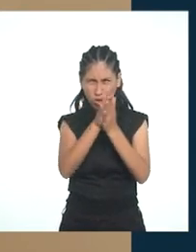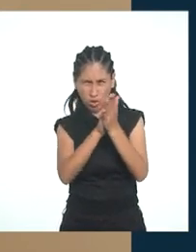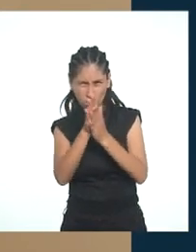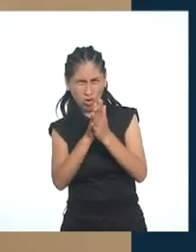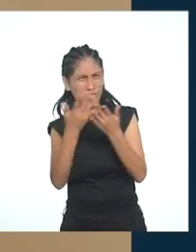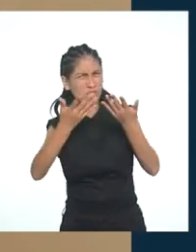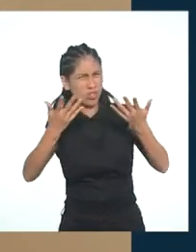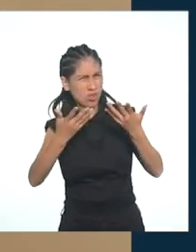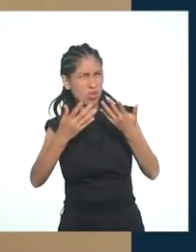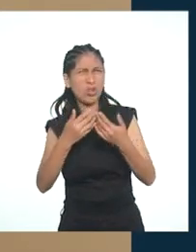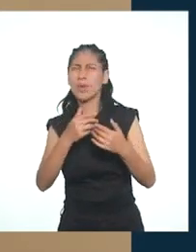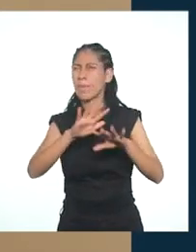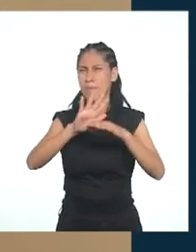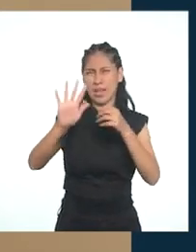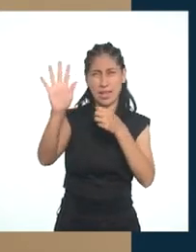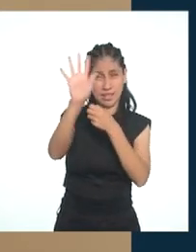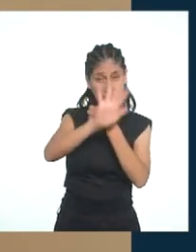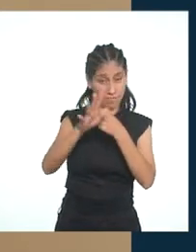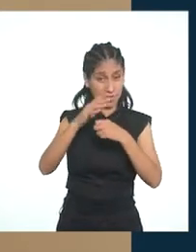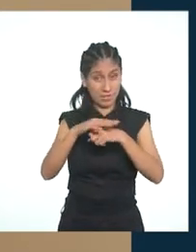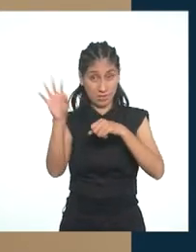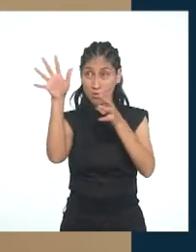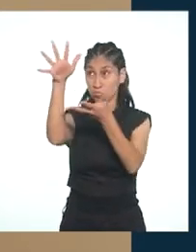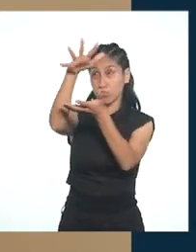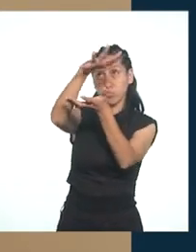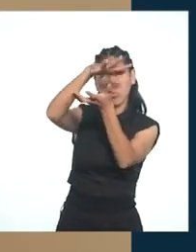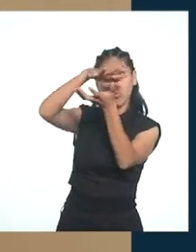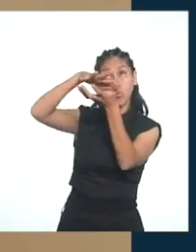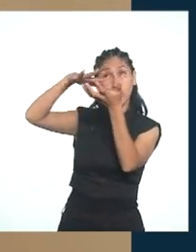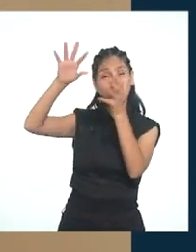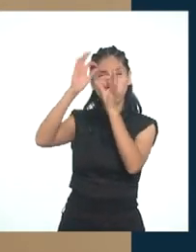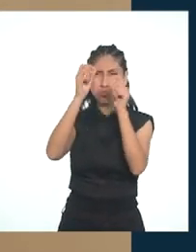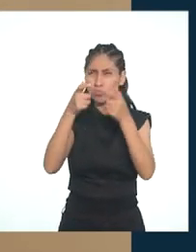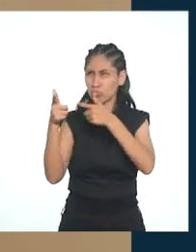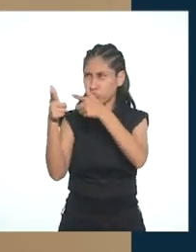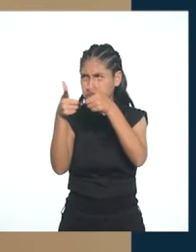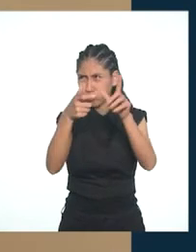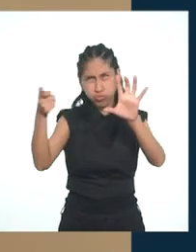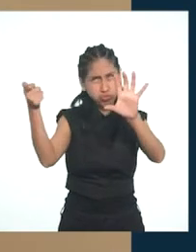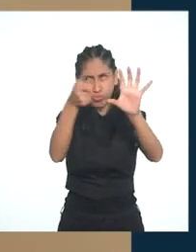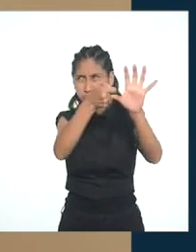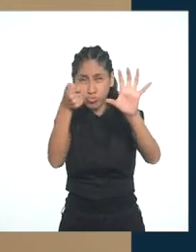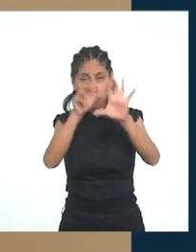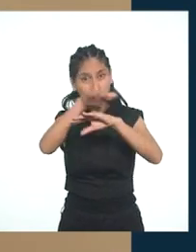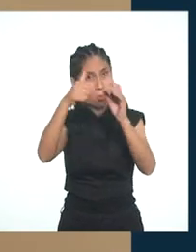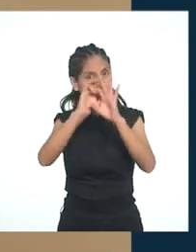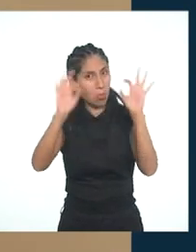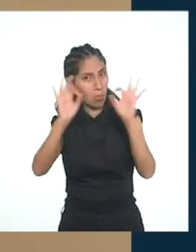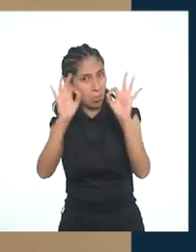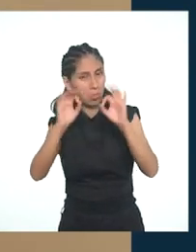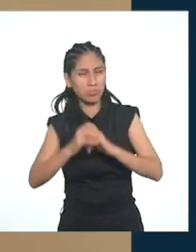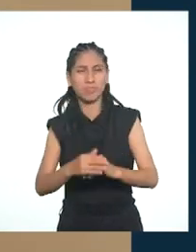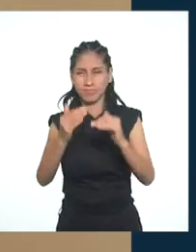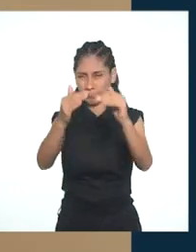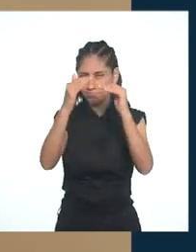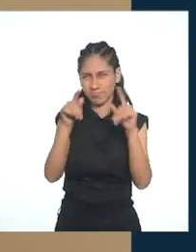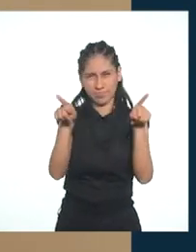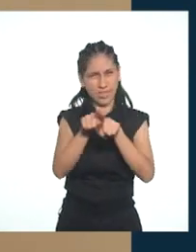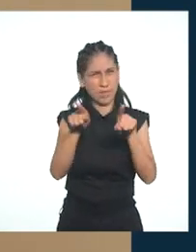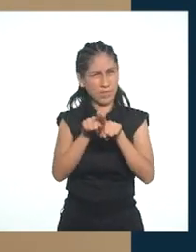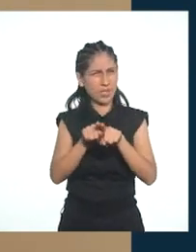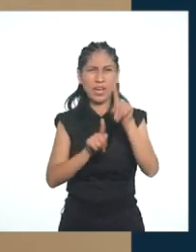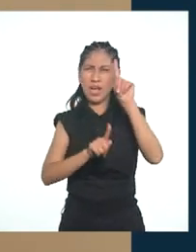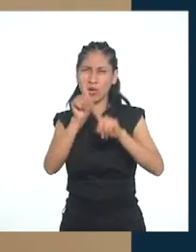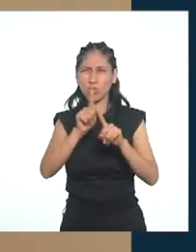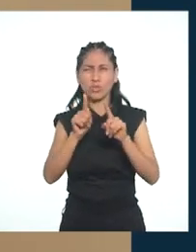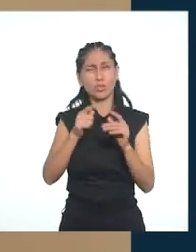de aplicaciones en defensa del ambiente. Se aprovecha la capacidad natural de ciertos